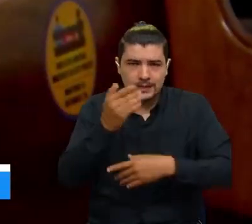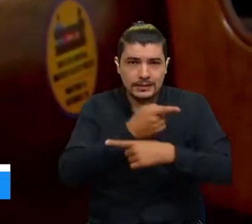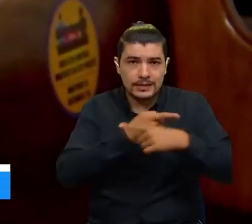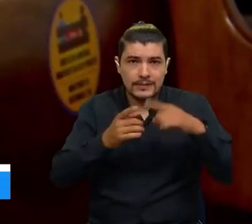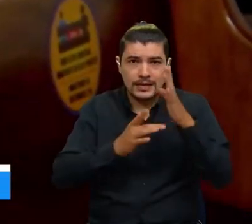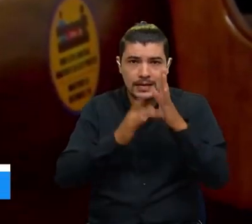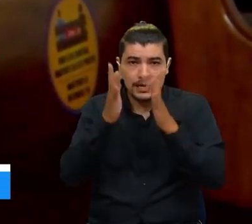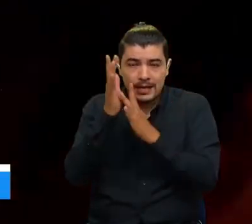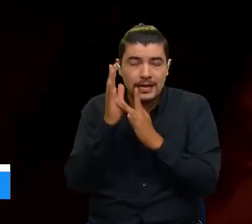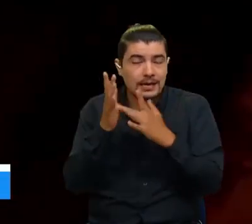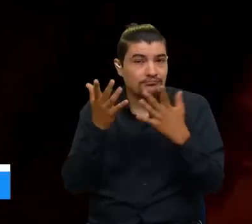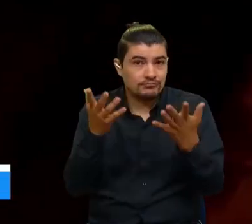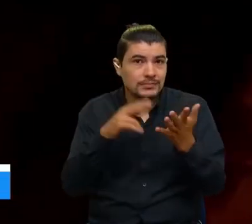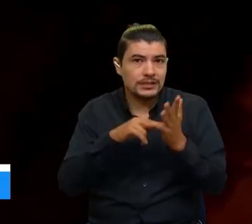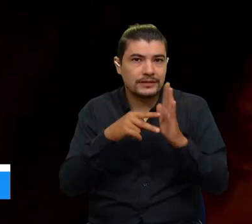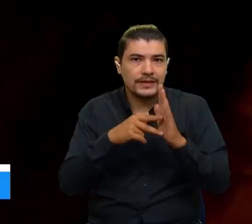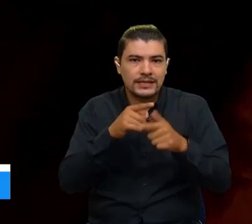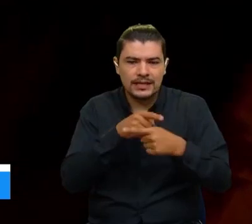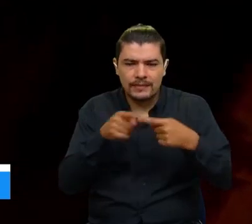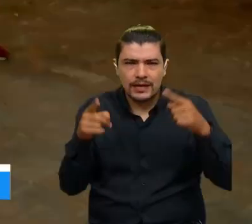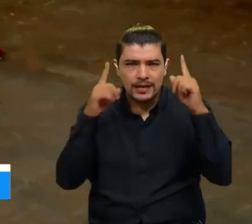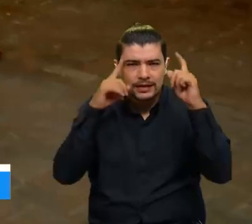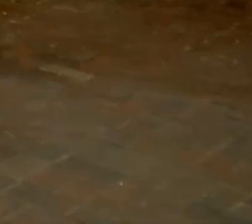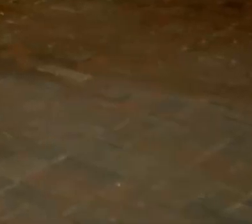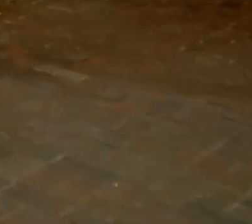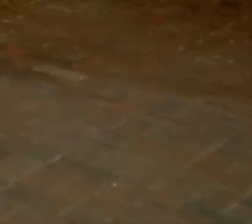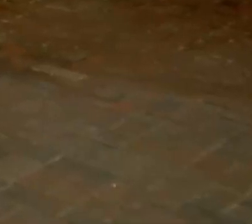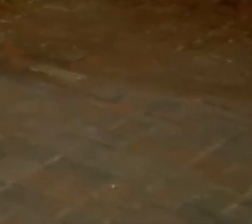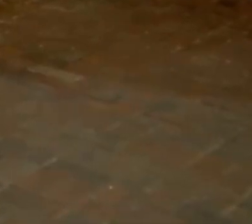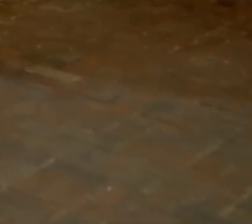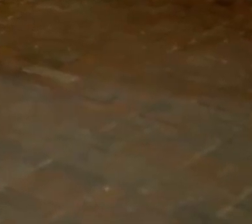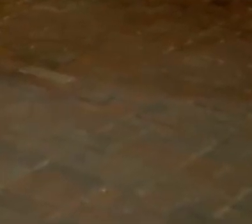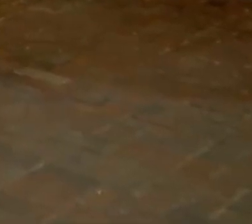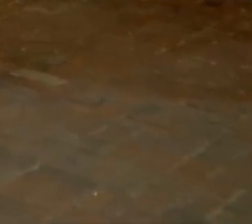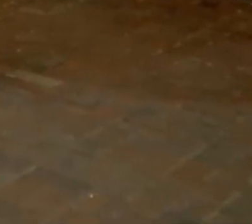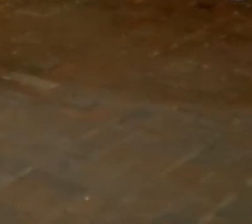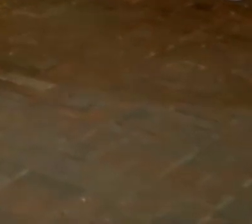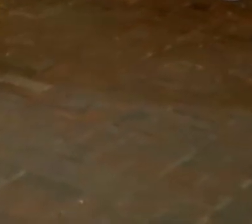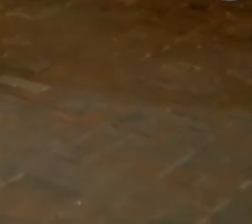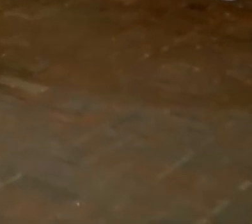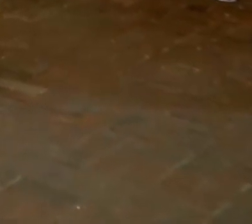reflexión, de poder acercarnos a Dios y de poder llevar nuestra vida por un mejor camino.